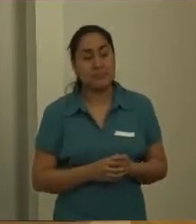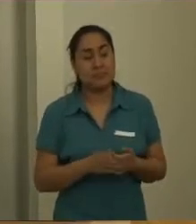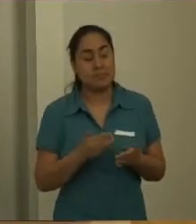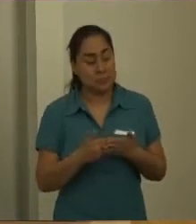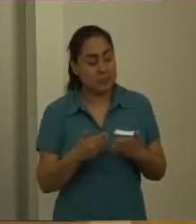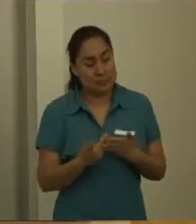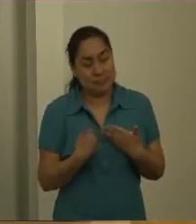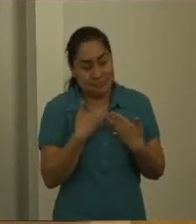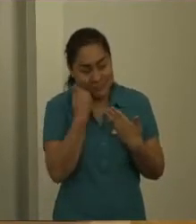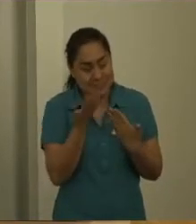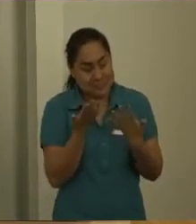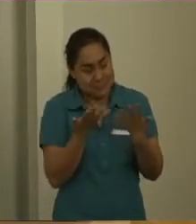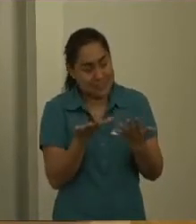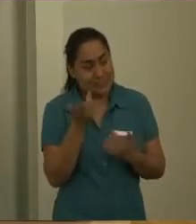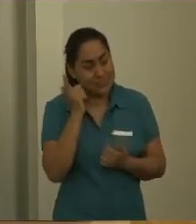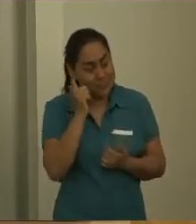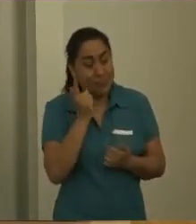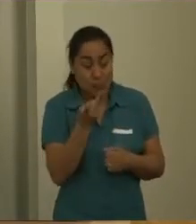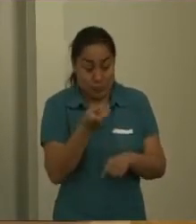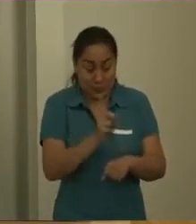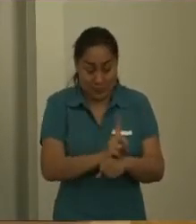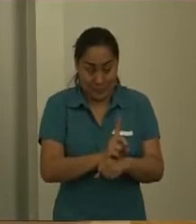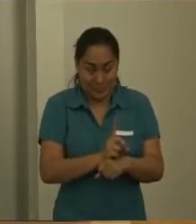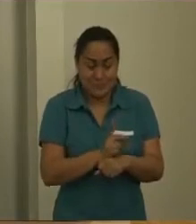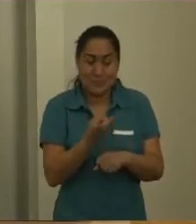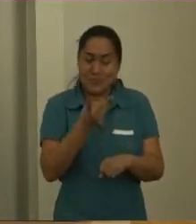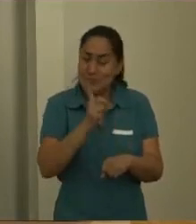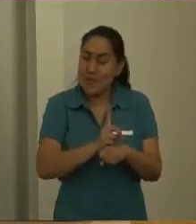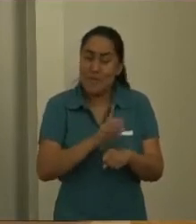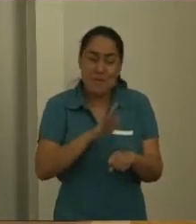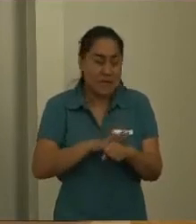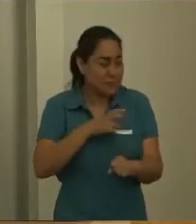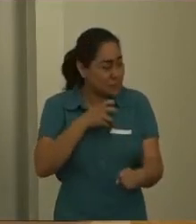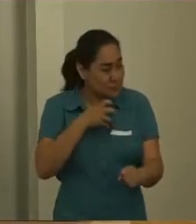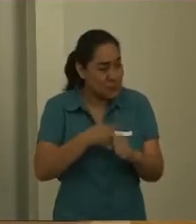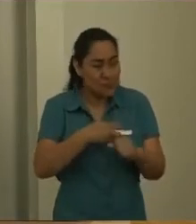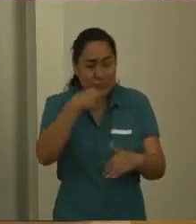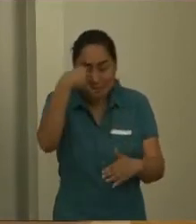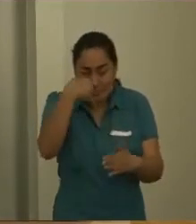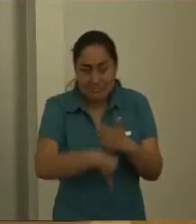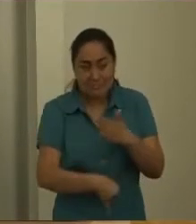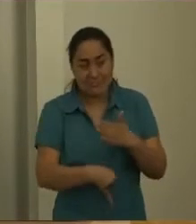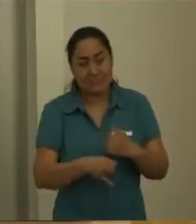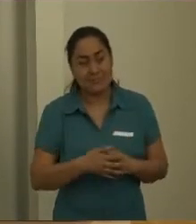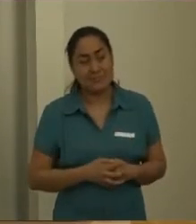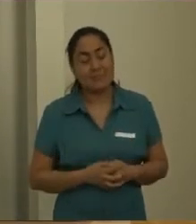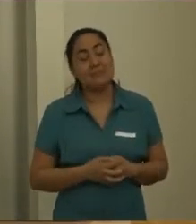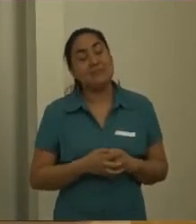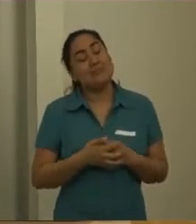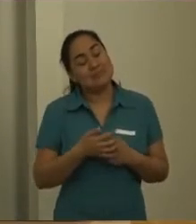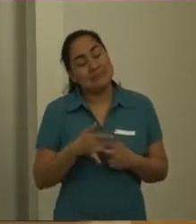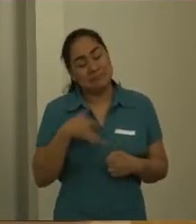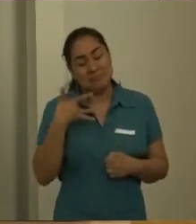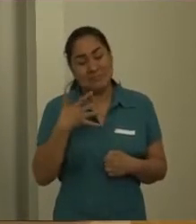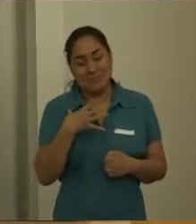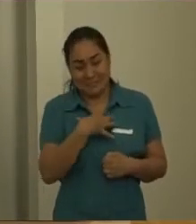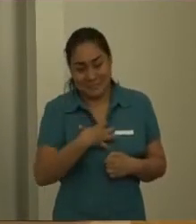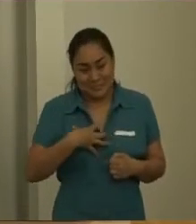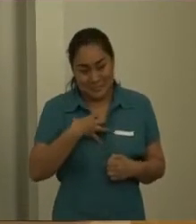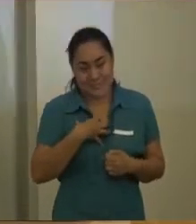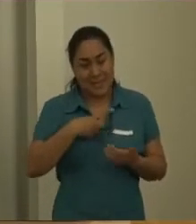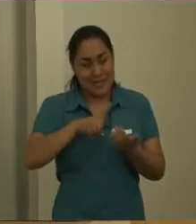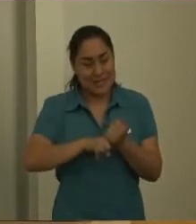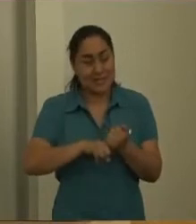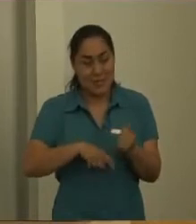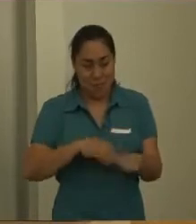deseo 12 días intensos y y agradables en